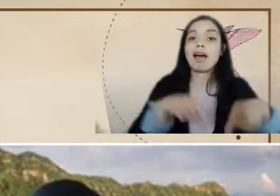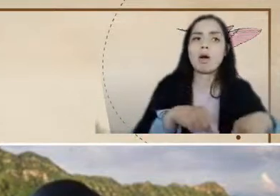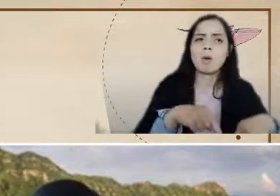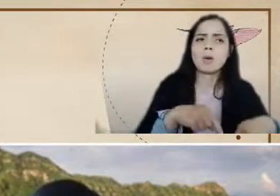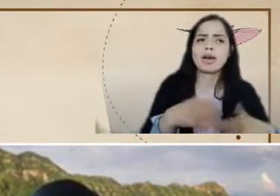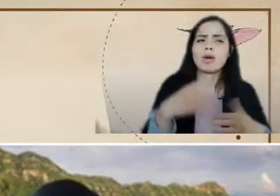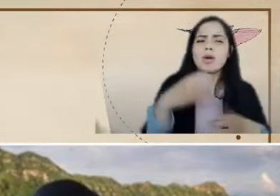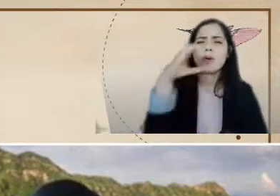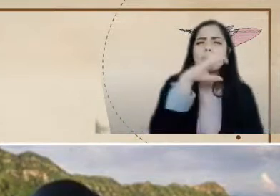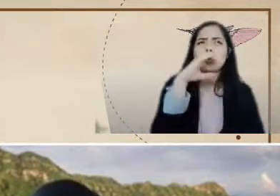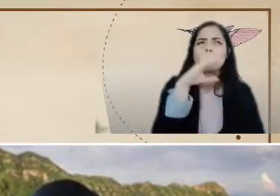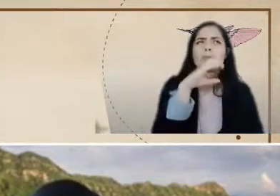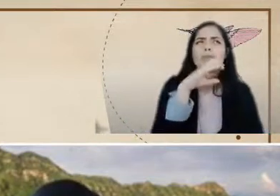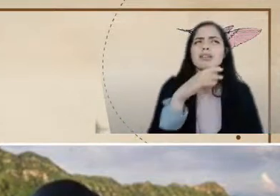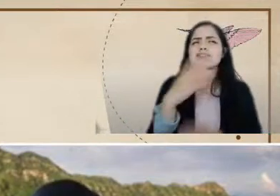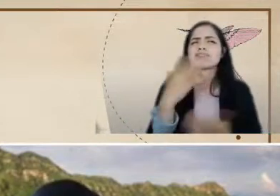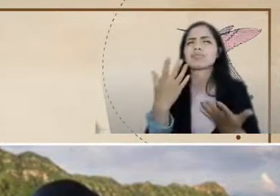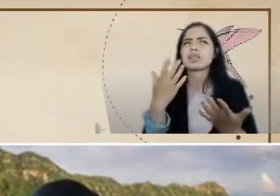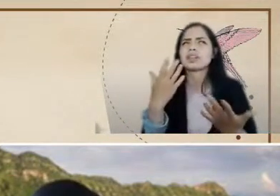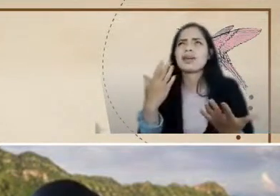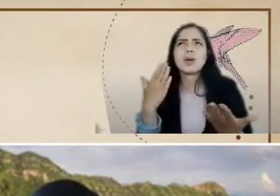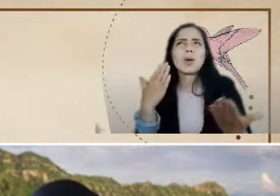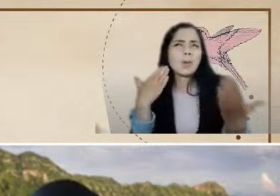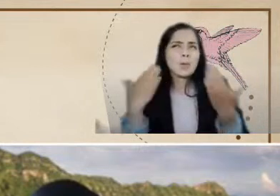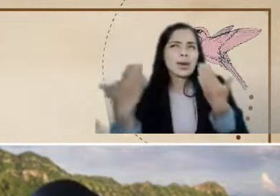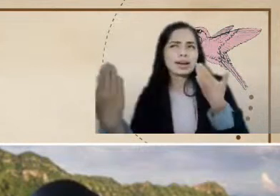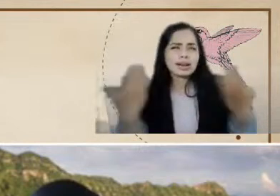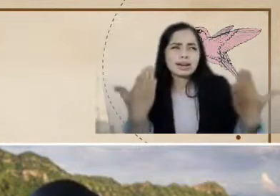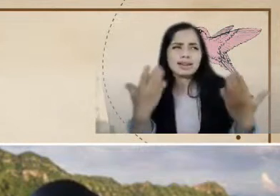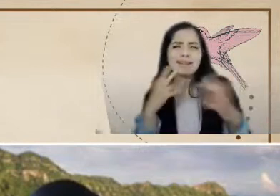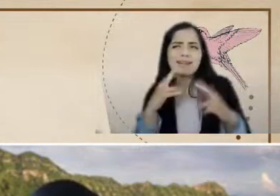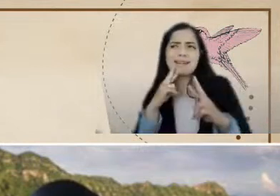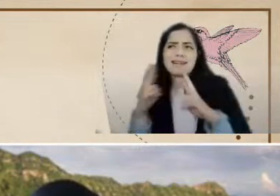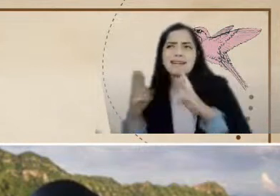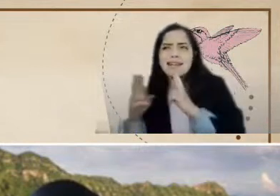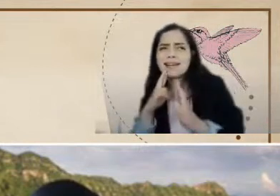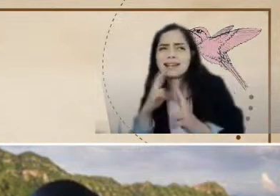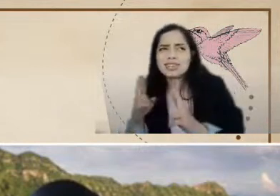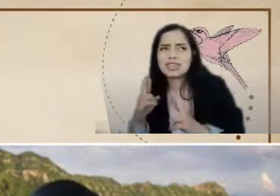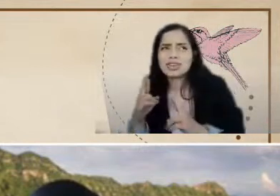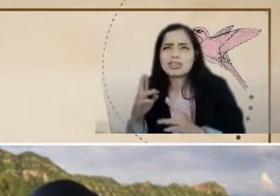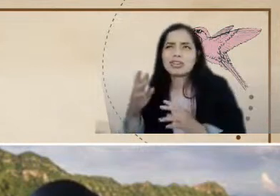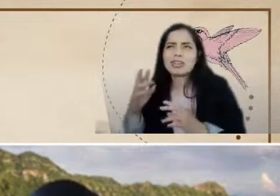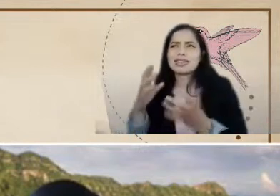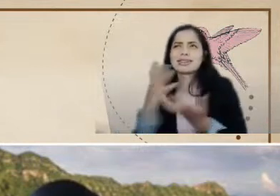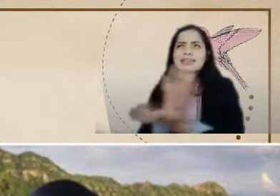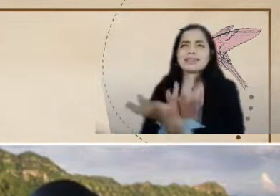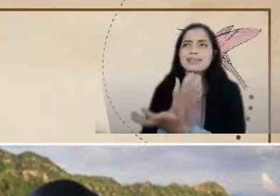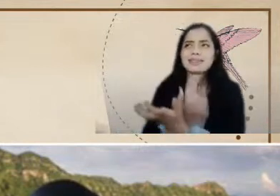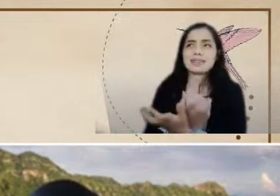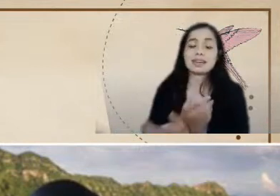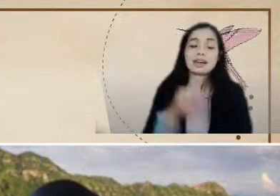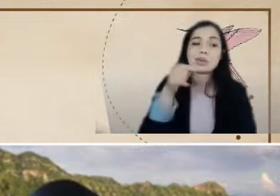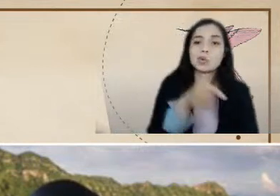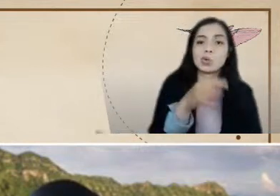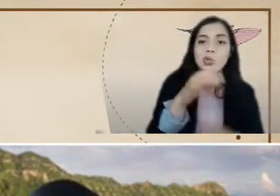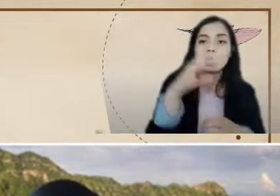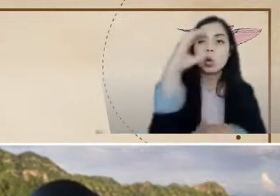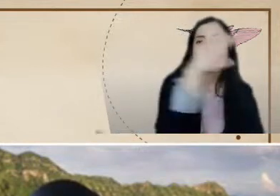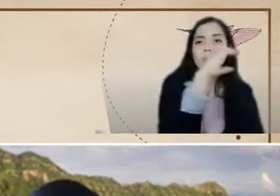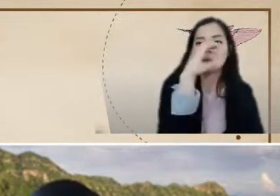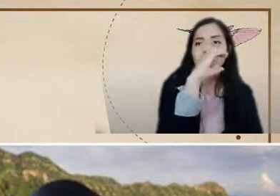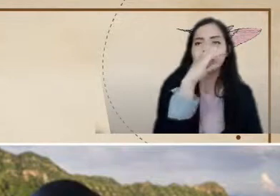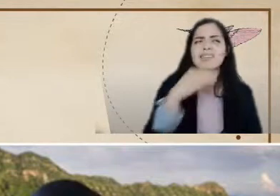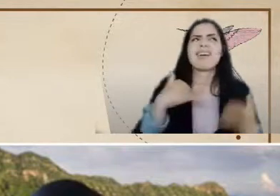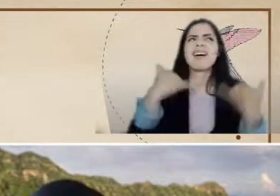relaciones científicas entre los investigadores colombianos y sus pares internacionales ahora versus hace 100 años?